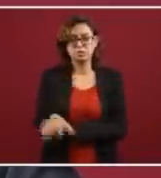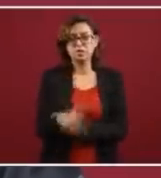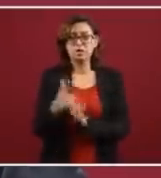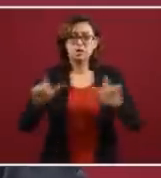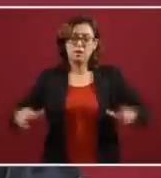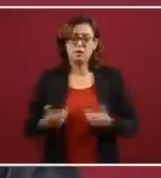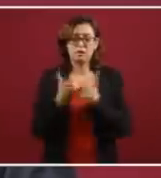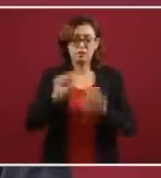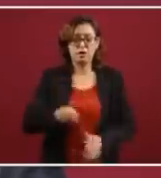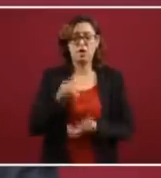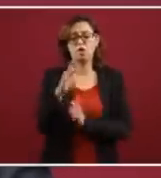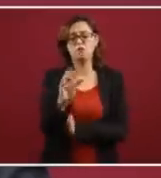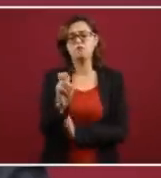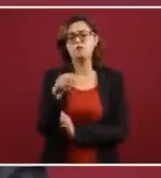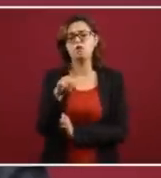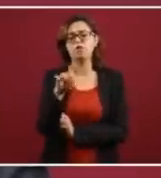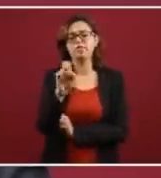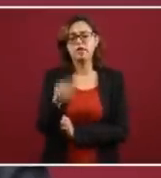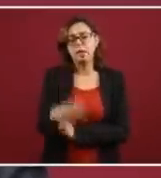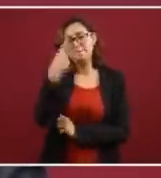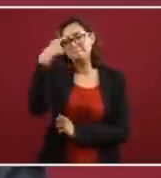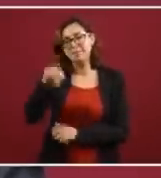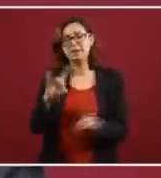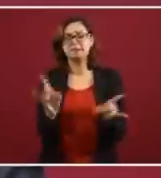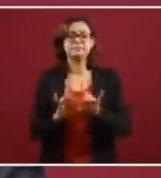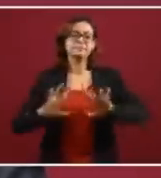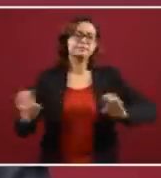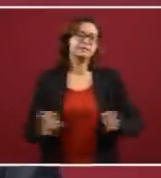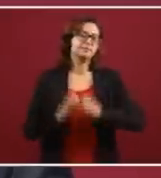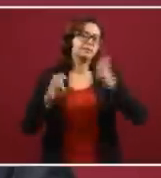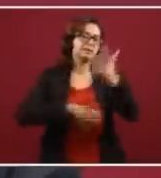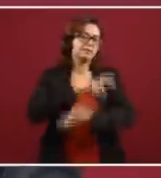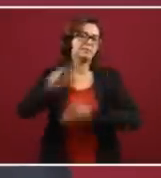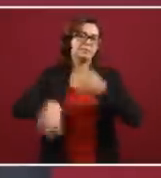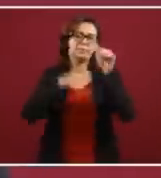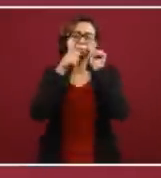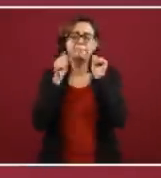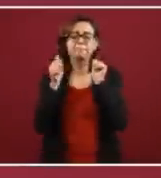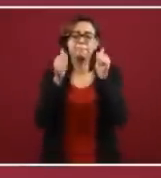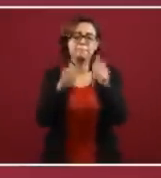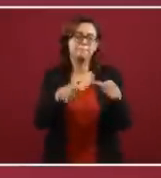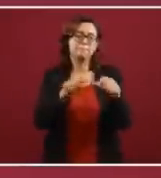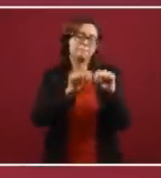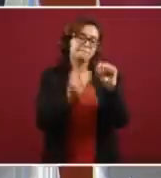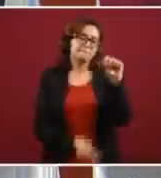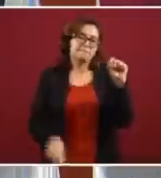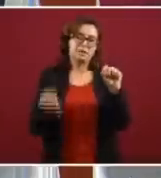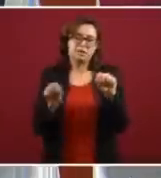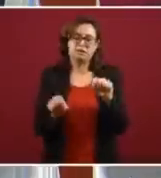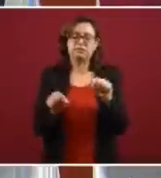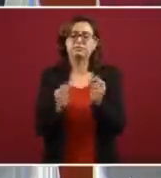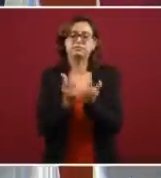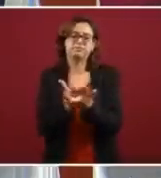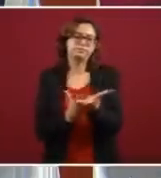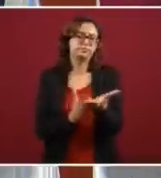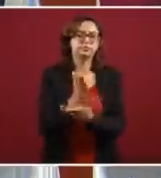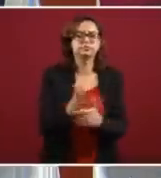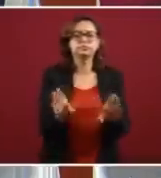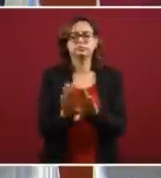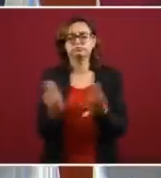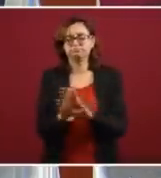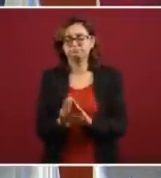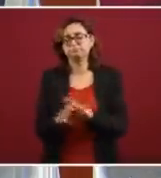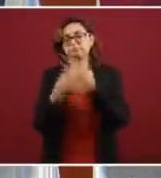fideicomiso Fonden, que sirve para atender emergencias y desastres en nuestro país, y se accede al Fonden a través de